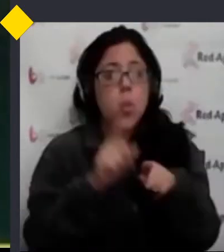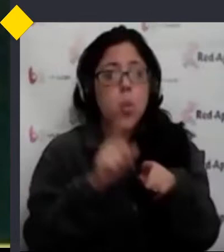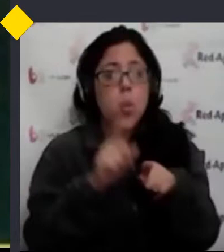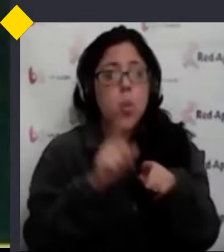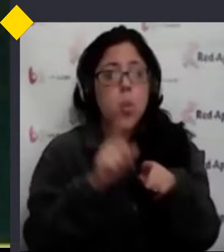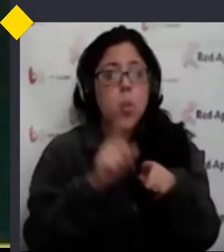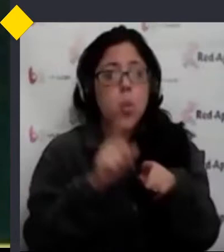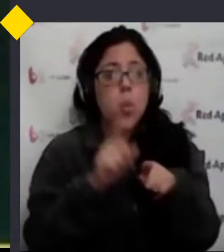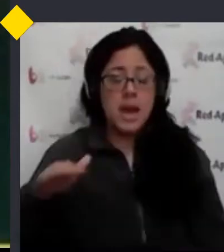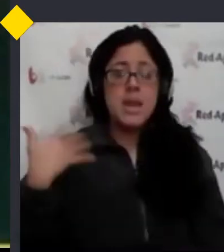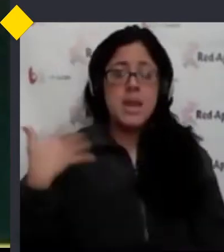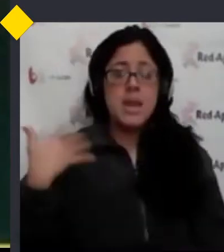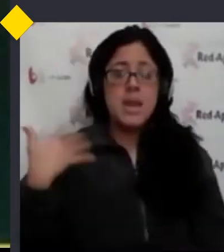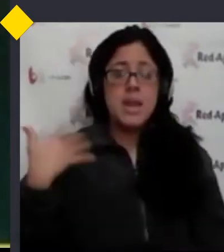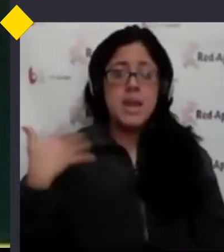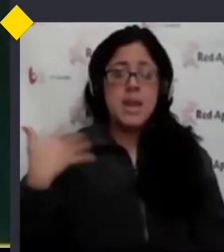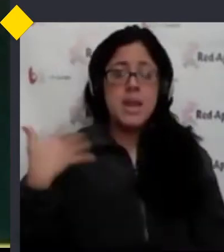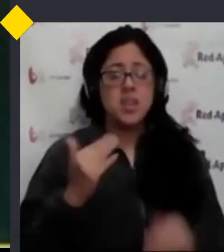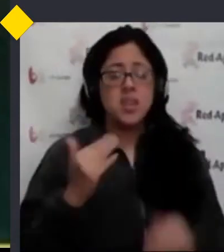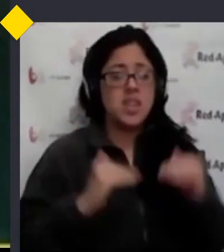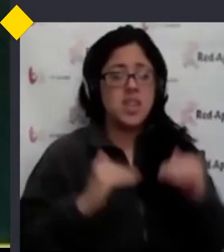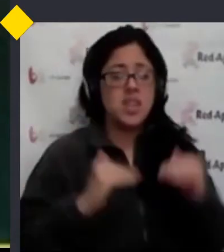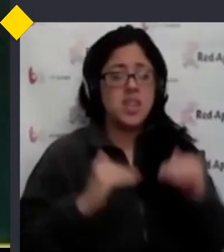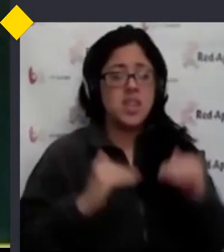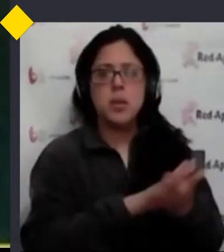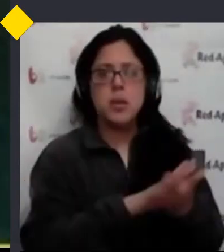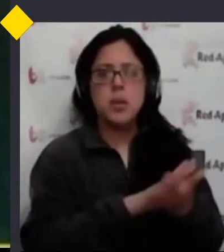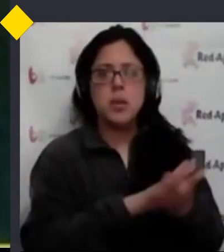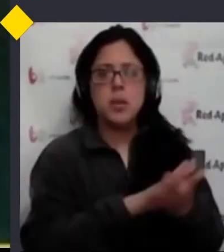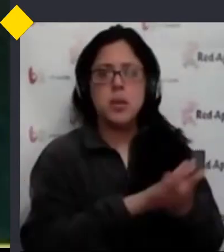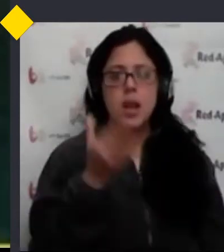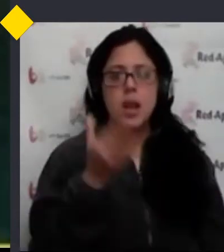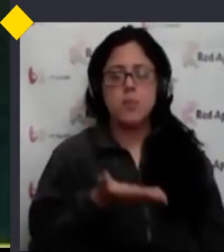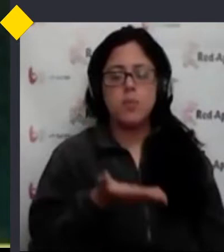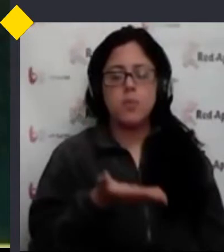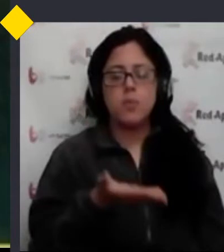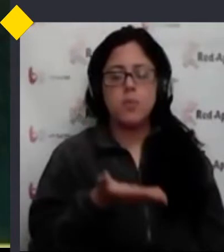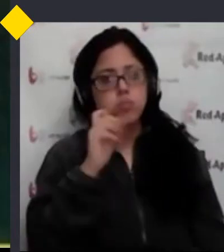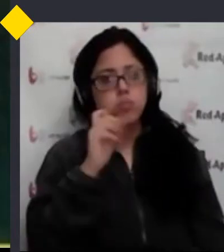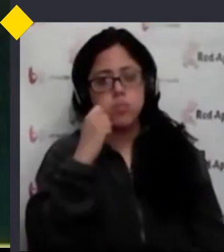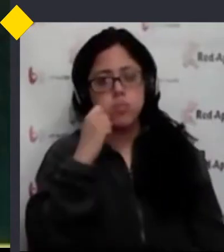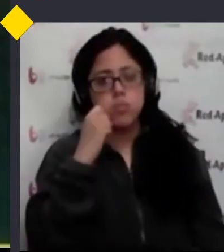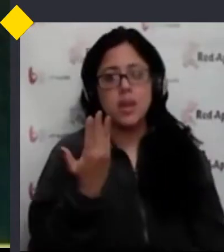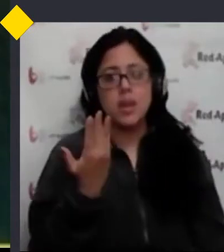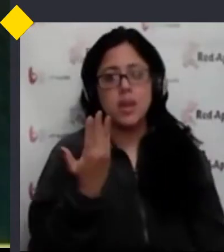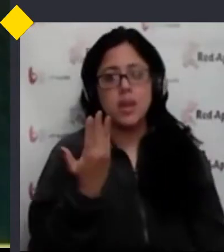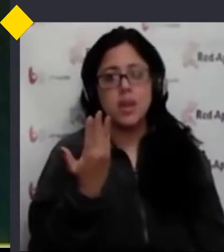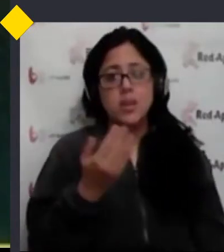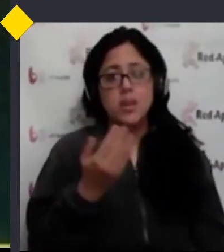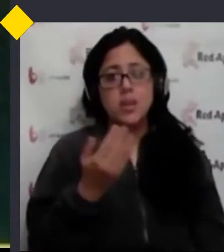que aplica contra otros grupos como las mujeres, por ejemplo, pero también aplica contra nuestra comunidad. A mí me han